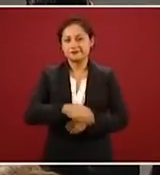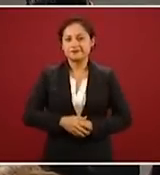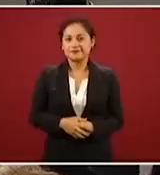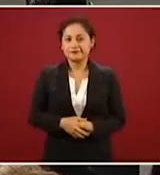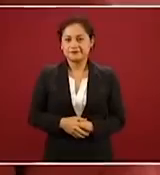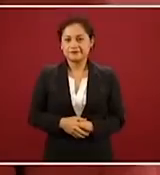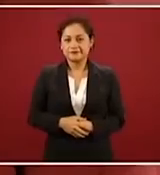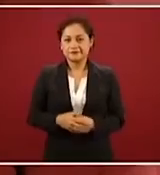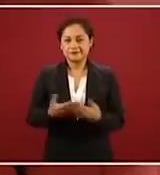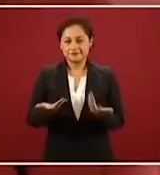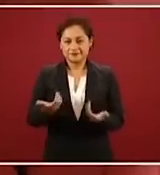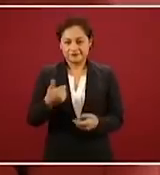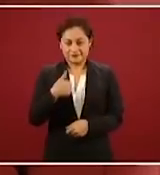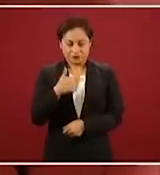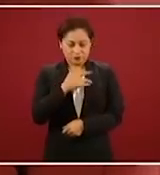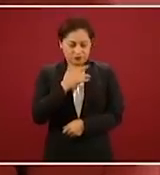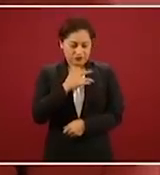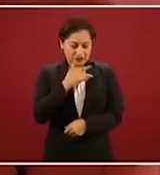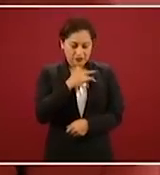Si me enamora,